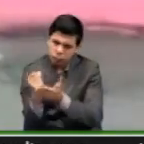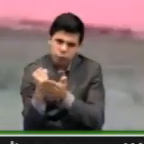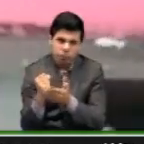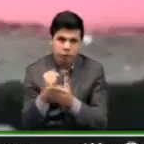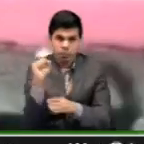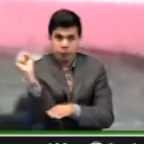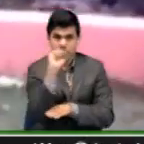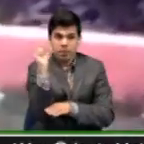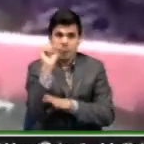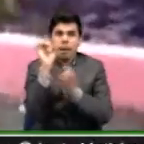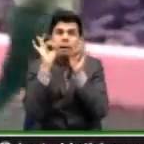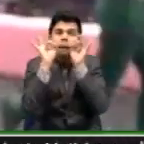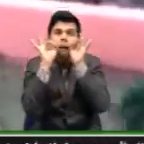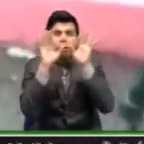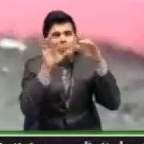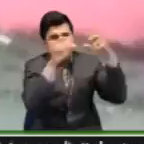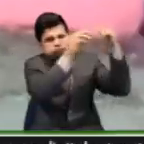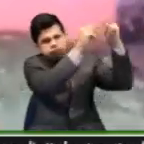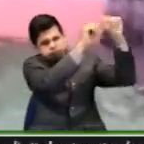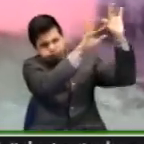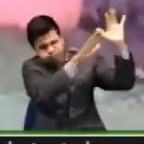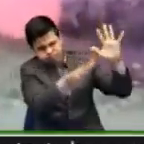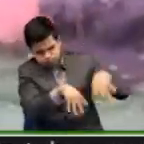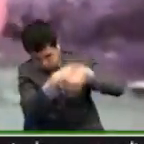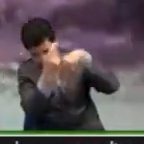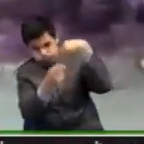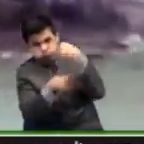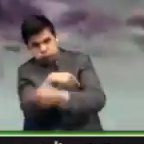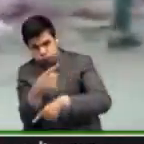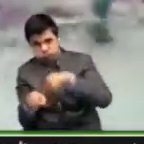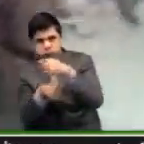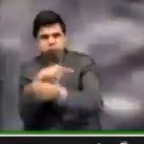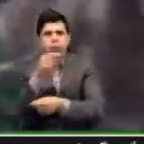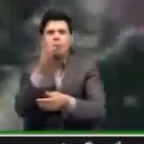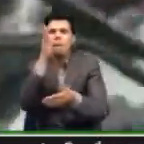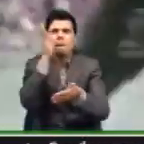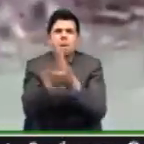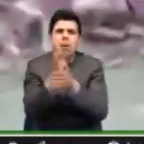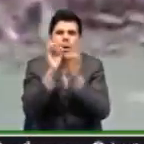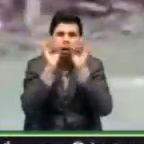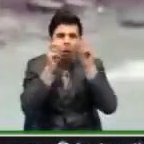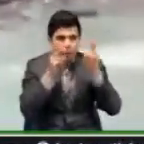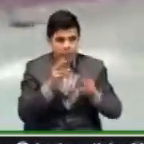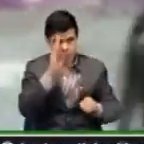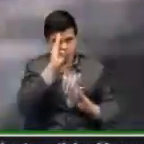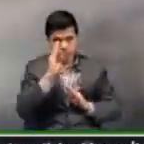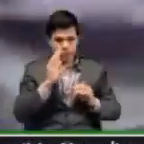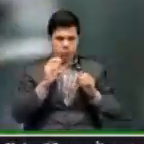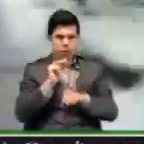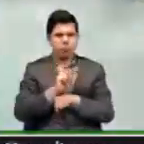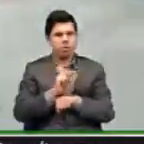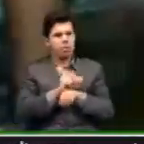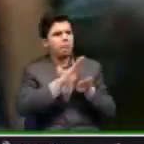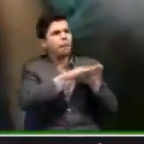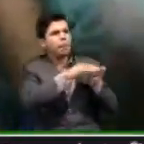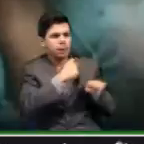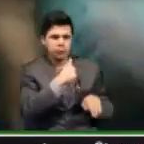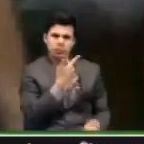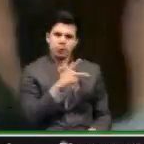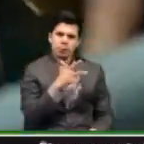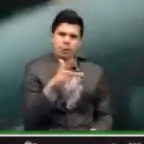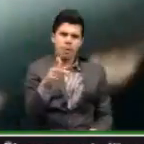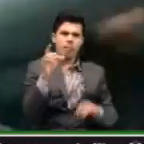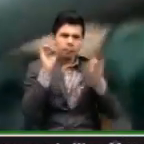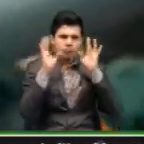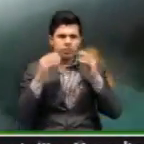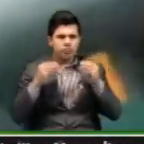vehículo quedó tapado de tierra y piedras al parecer el lesionado es un militar que estaba de permiso y viajaba por esta